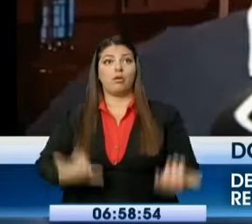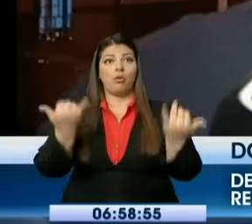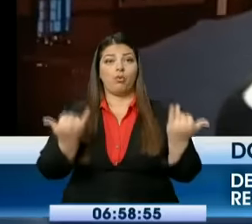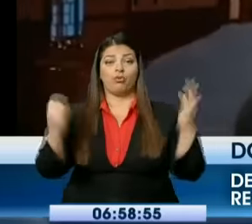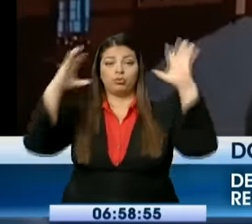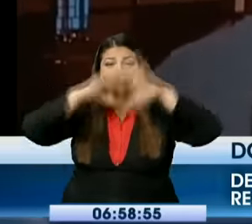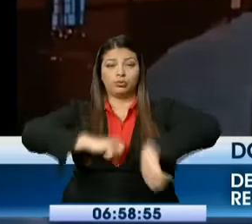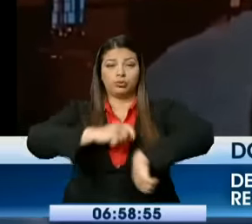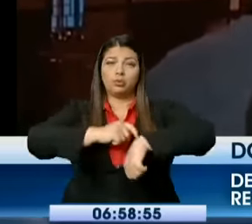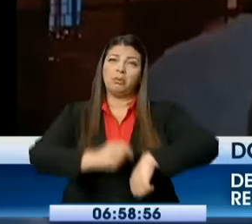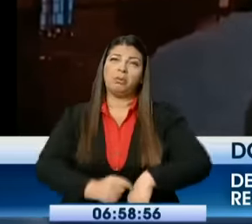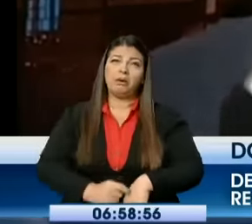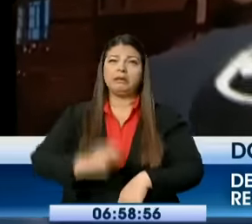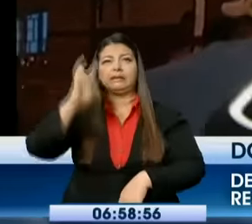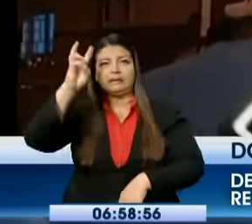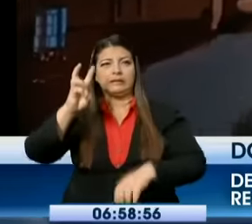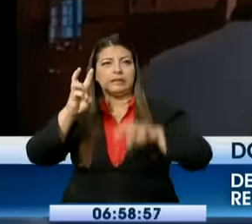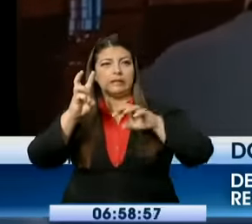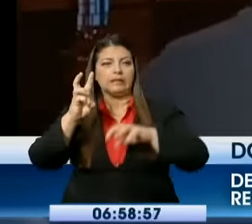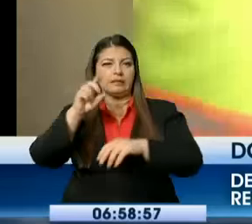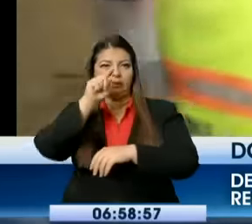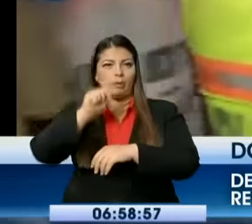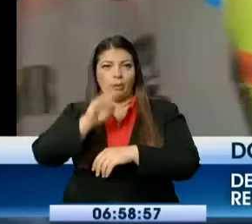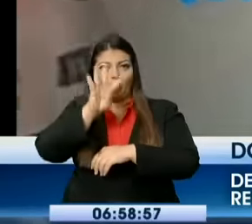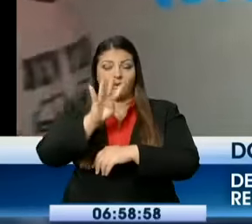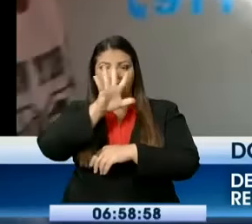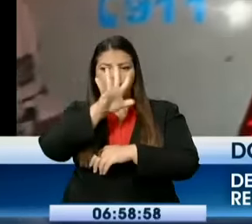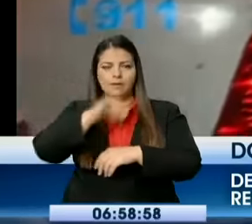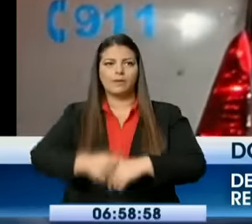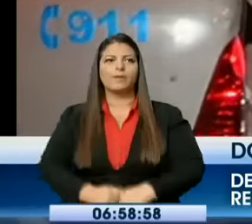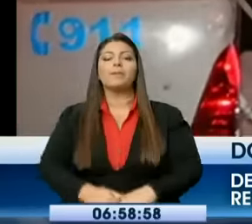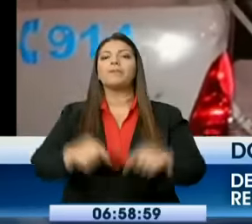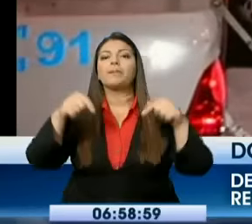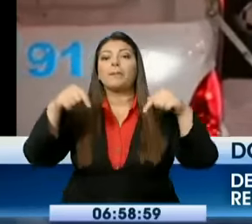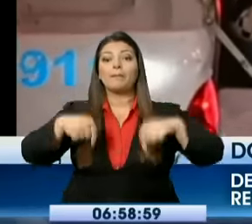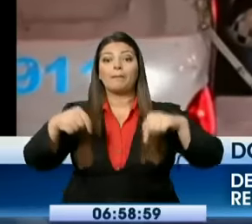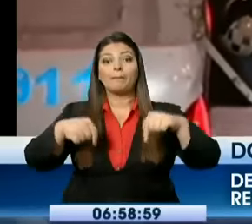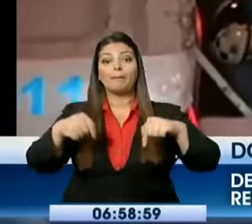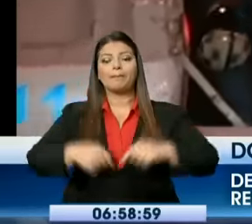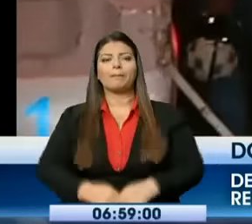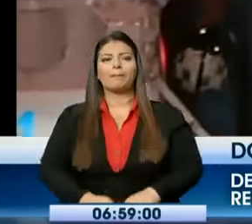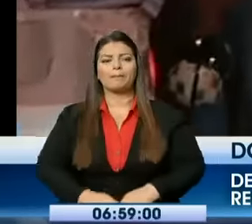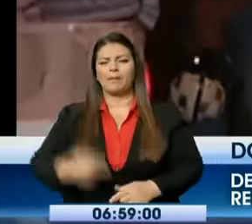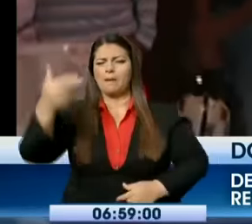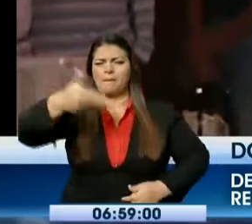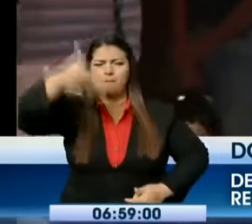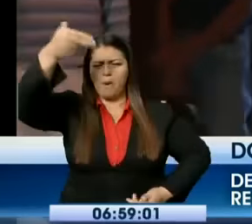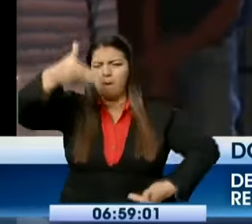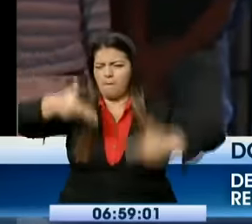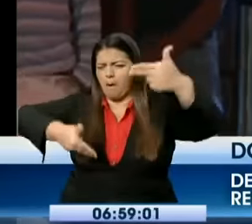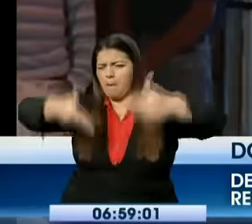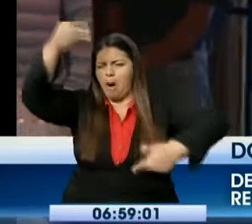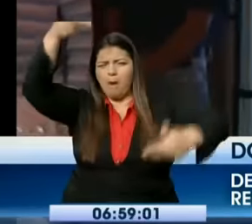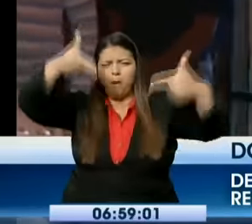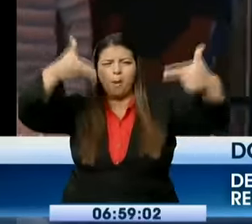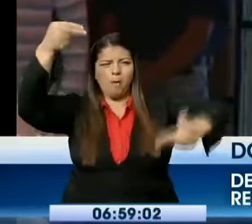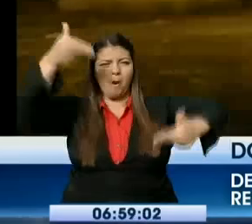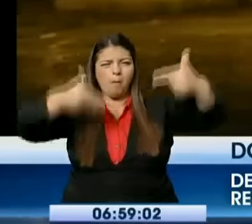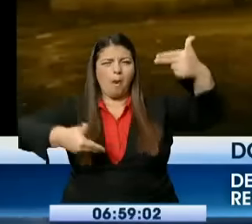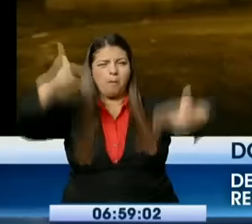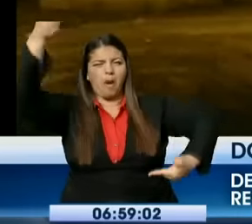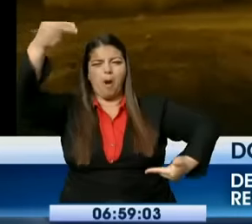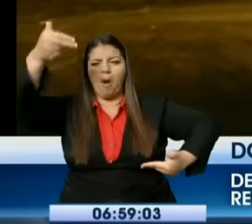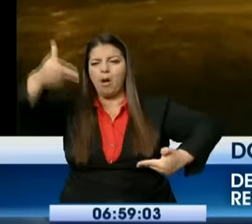noche, se tuvo conocimiento que en el sector de la playita aquí del cantón Salitre se había realizado un